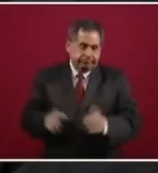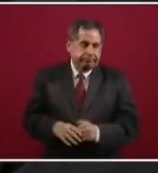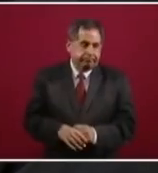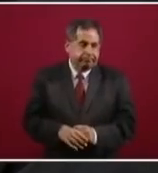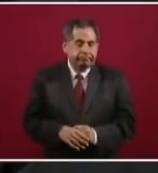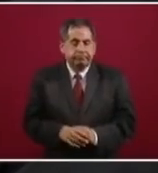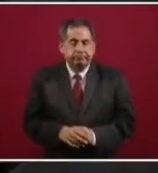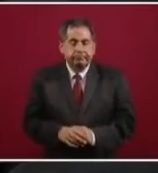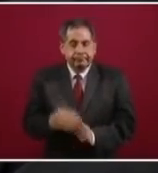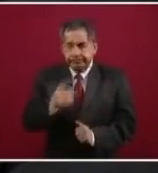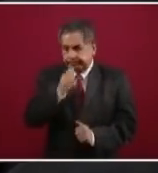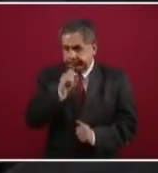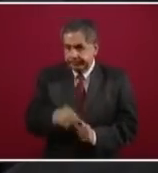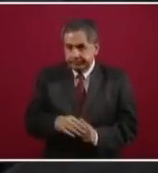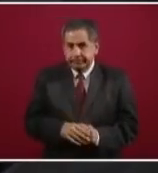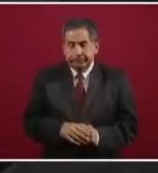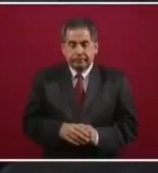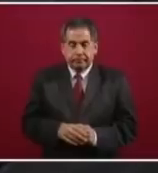Y